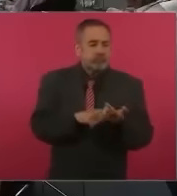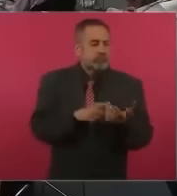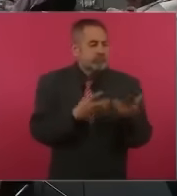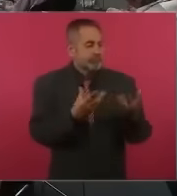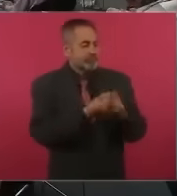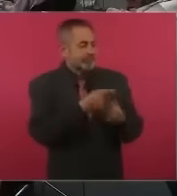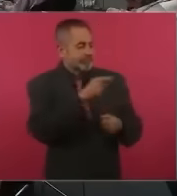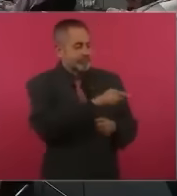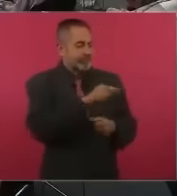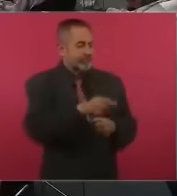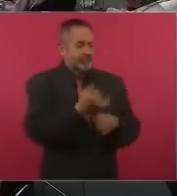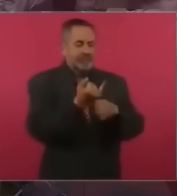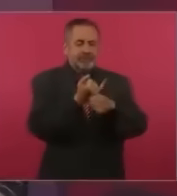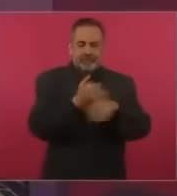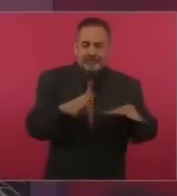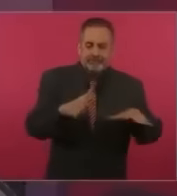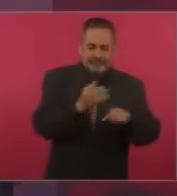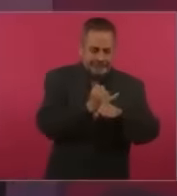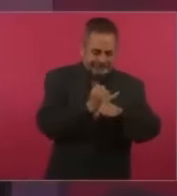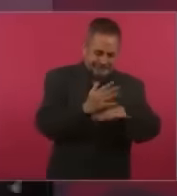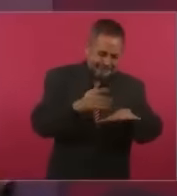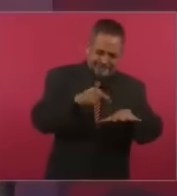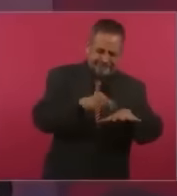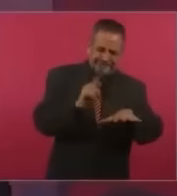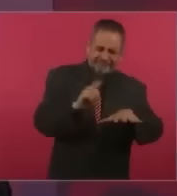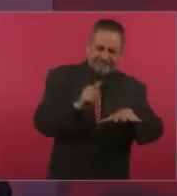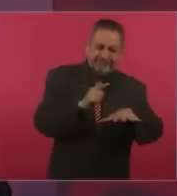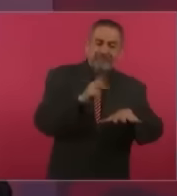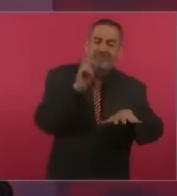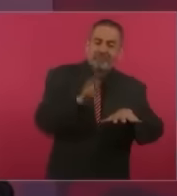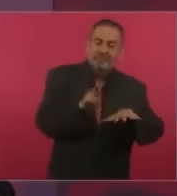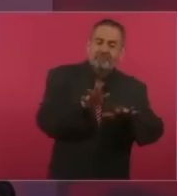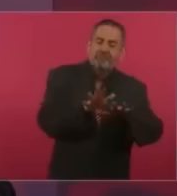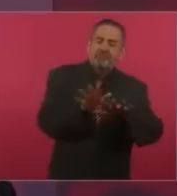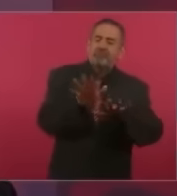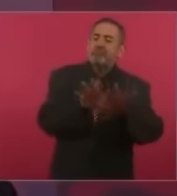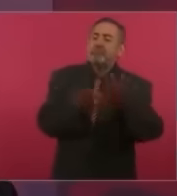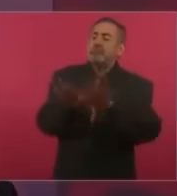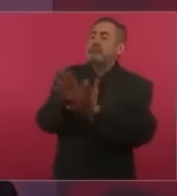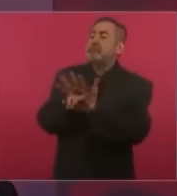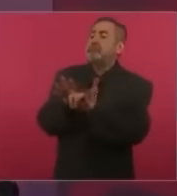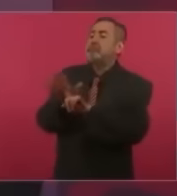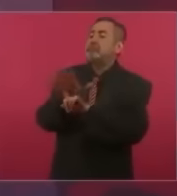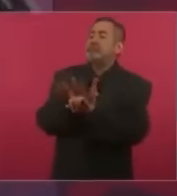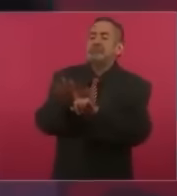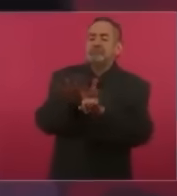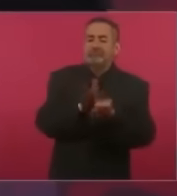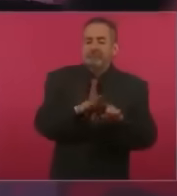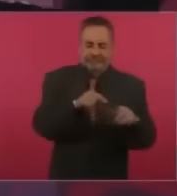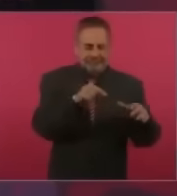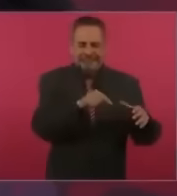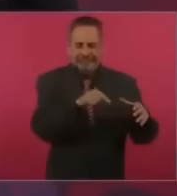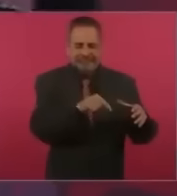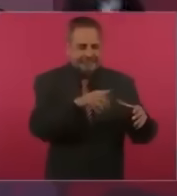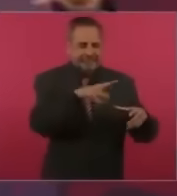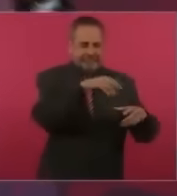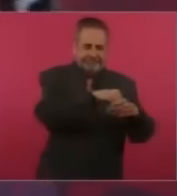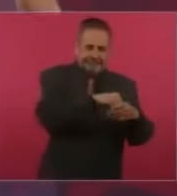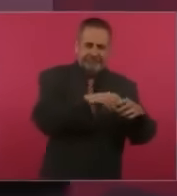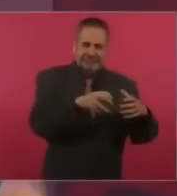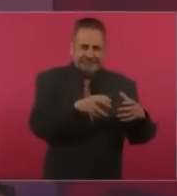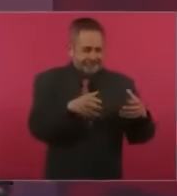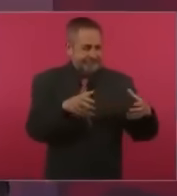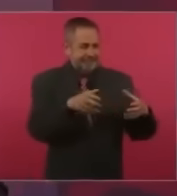al confundir una parte con el todo el presidente se desliza peligrosamente por la pendiente que todo autócrata transita